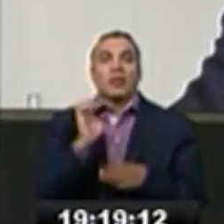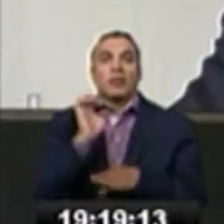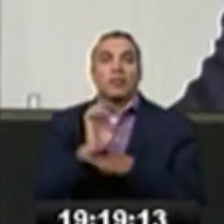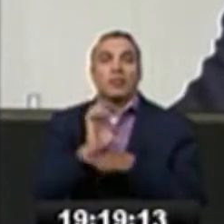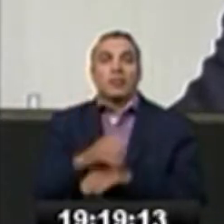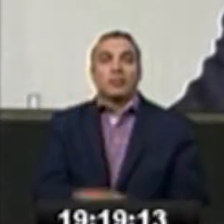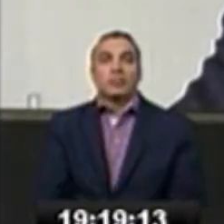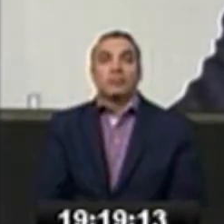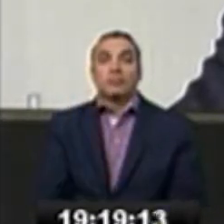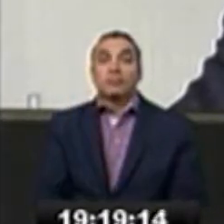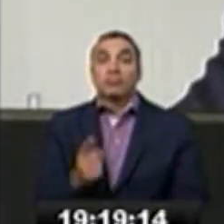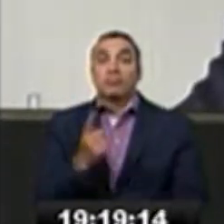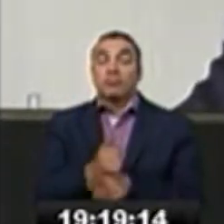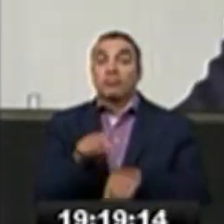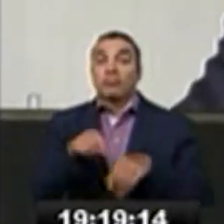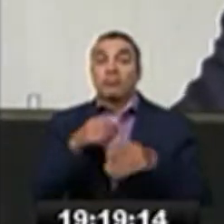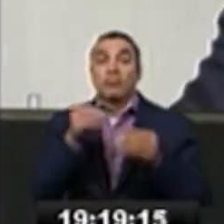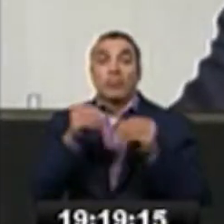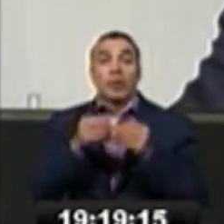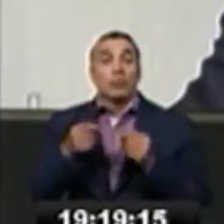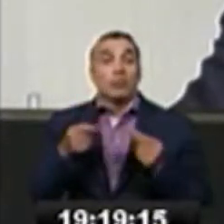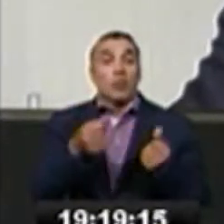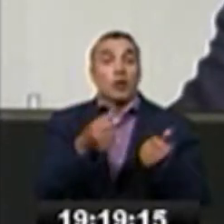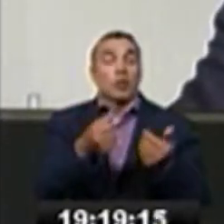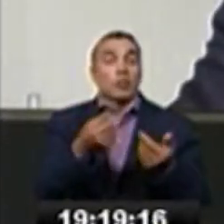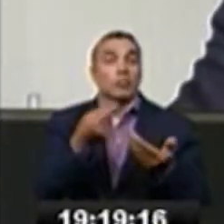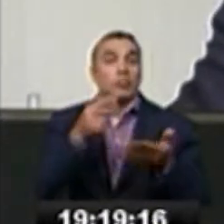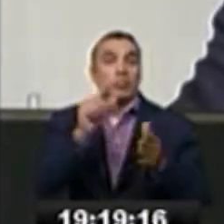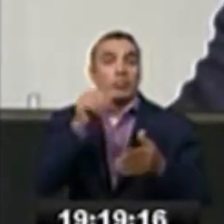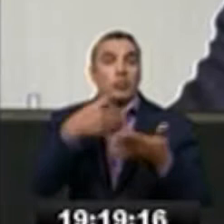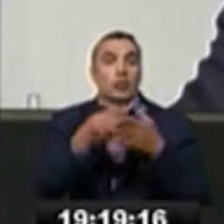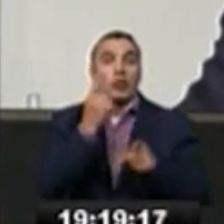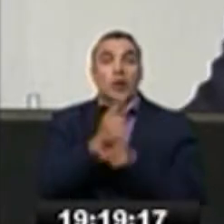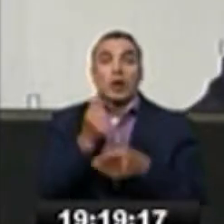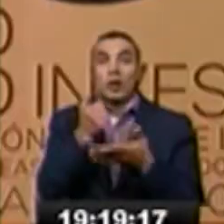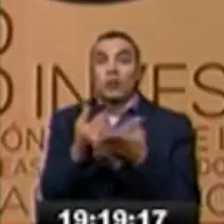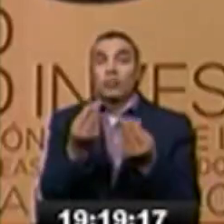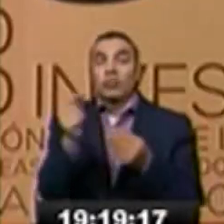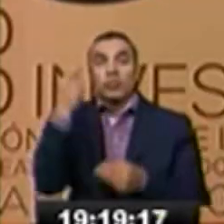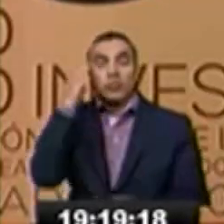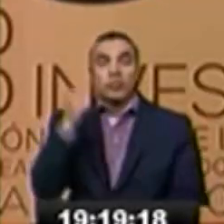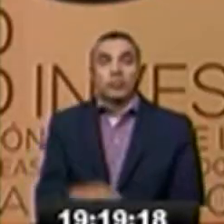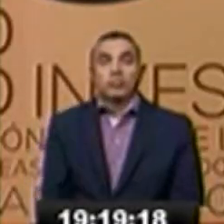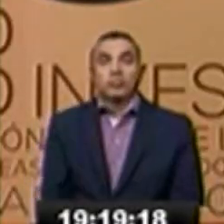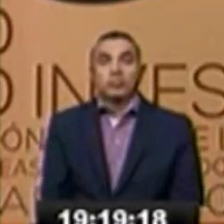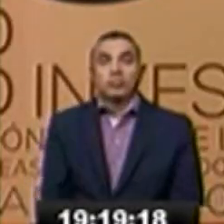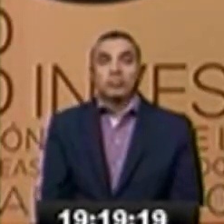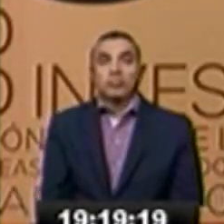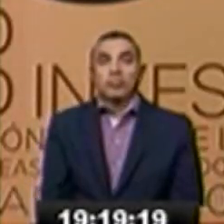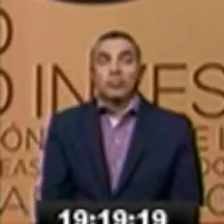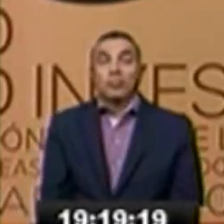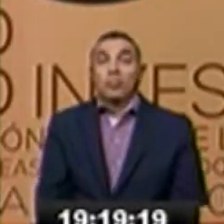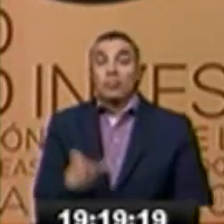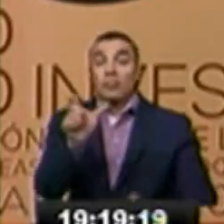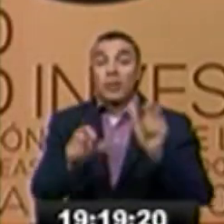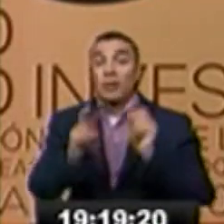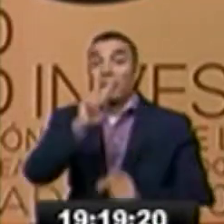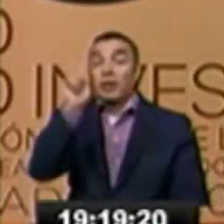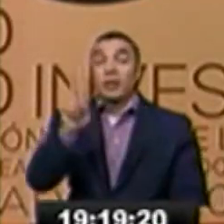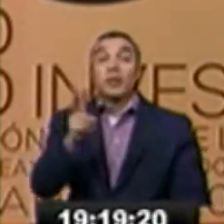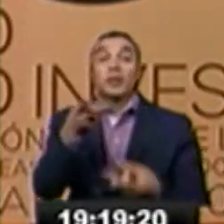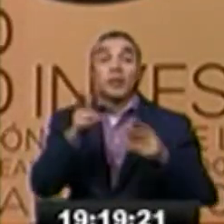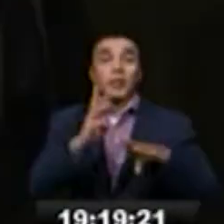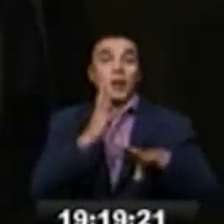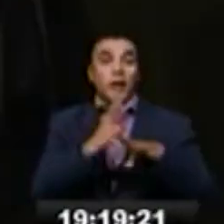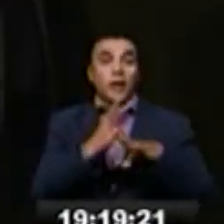de la protección social y el gasto social que hoy día está tratando de hacer este gobierno. La migración venezolana no podía pasar